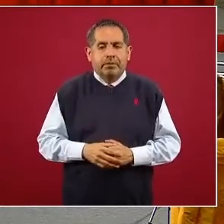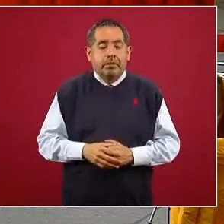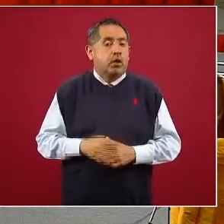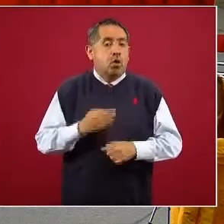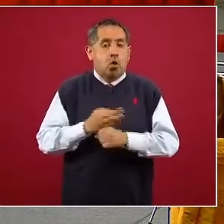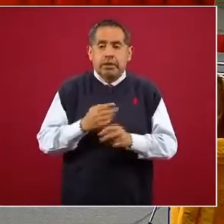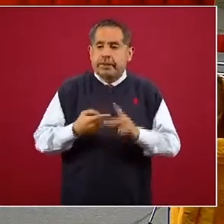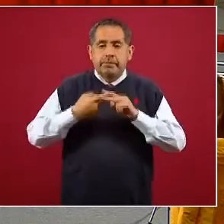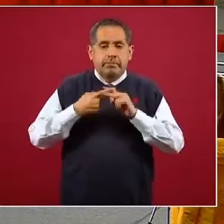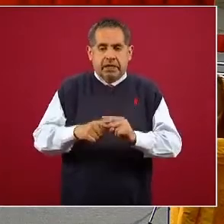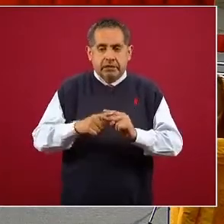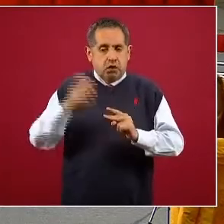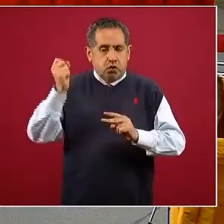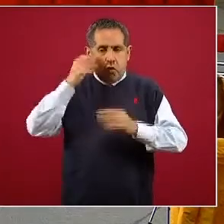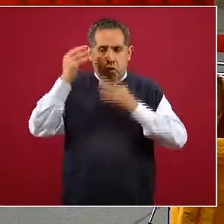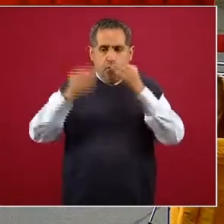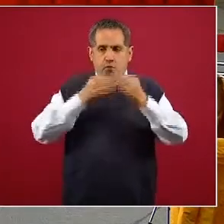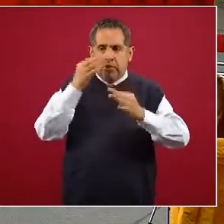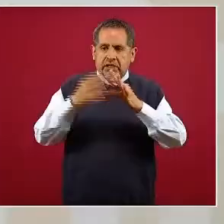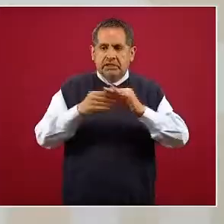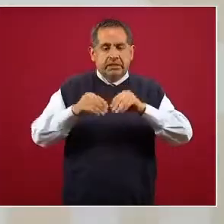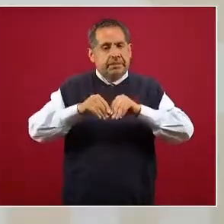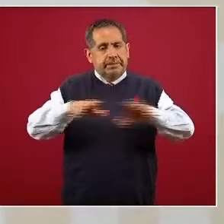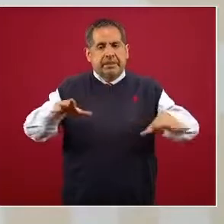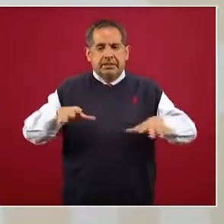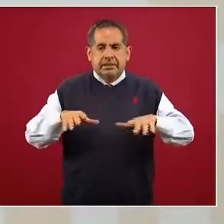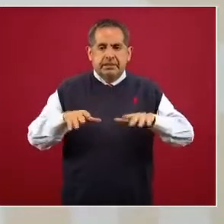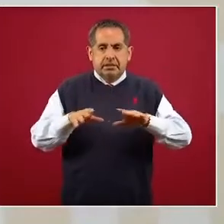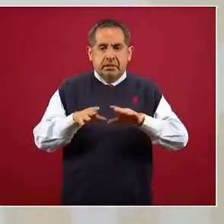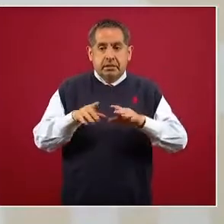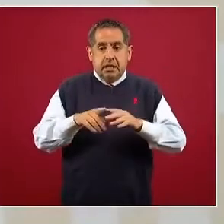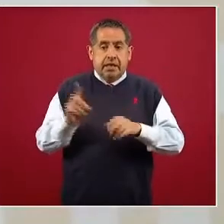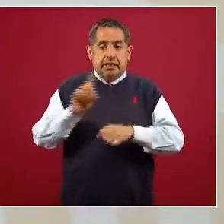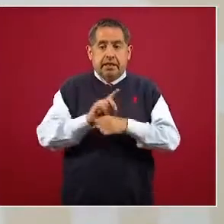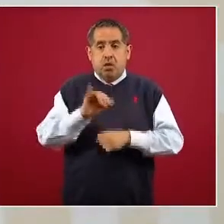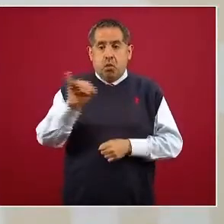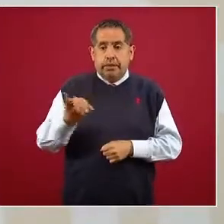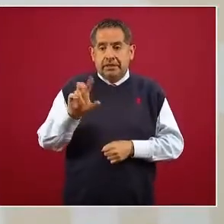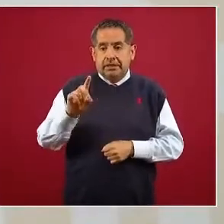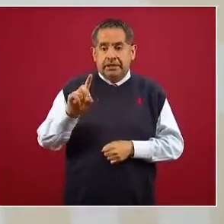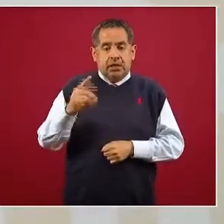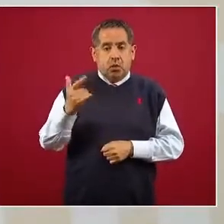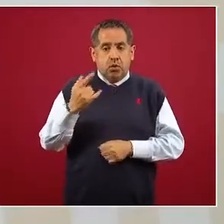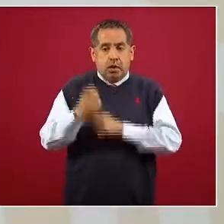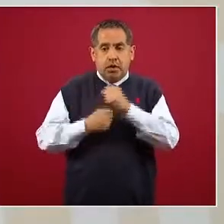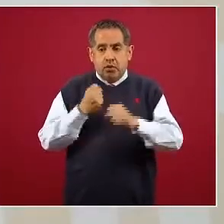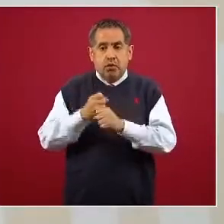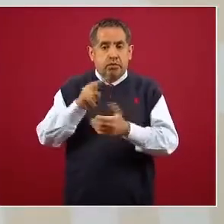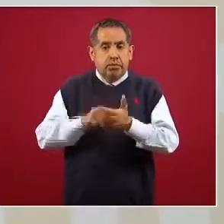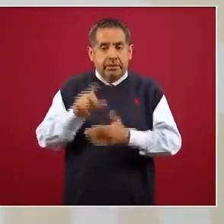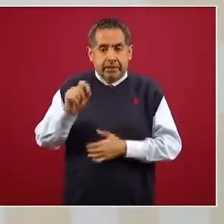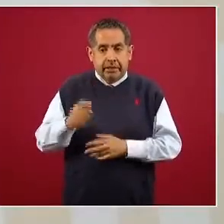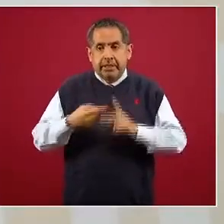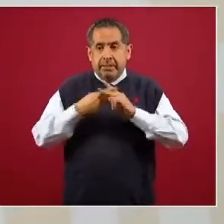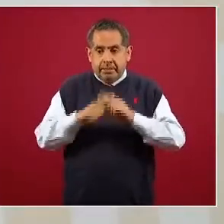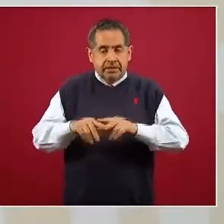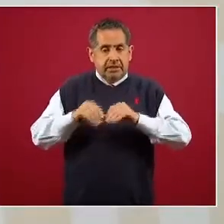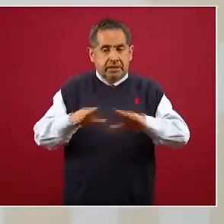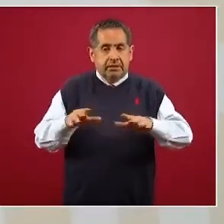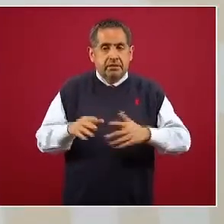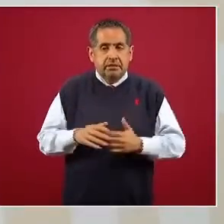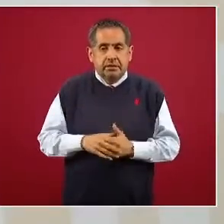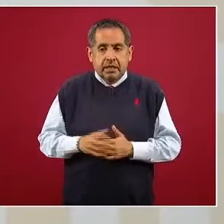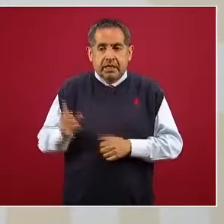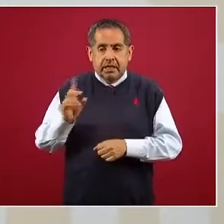y vamos a iniciar la conferencia de prensa, del jueves 30 de julio de 2020, y vamos a iniciar la conferencia de